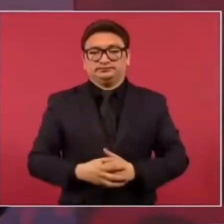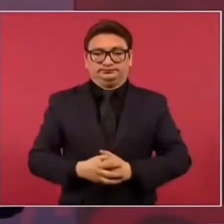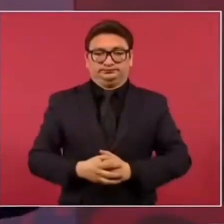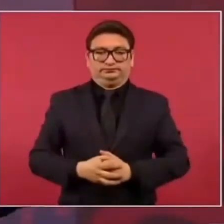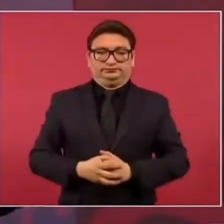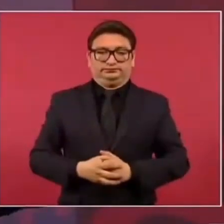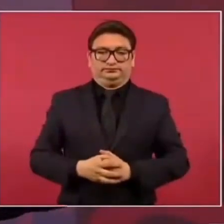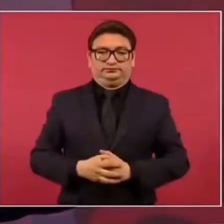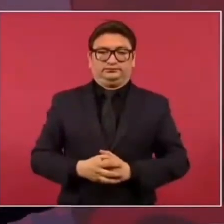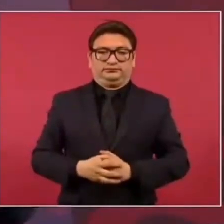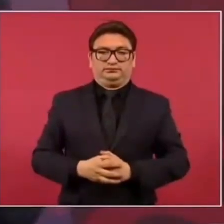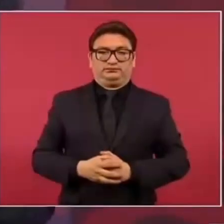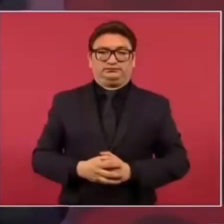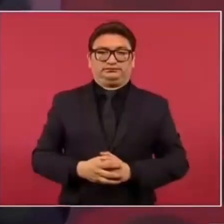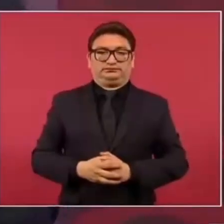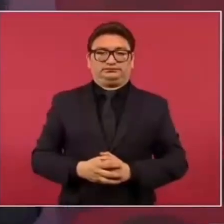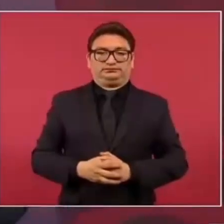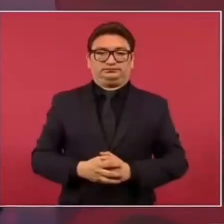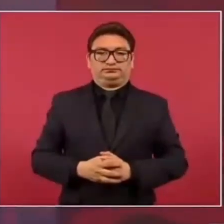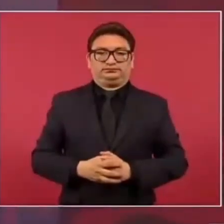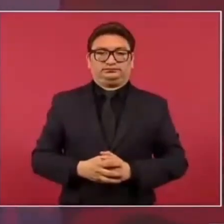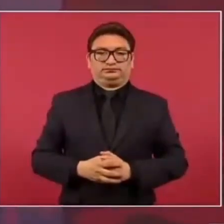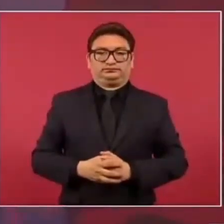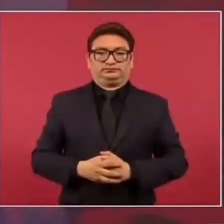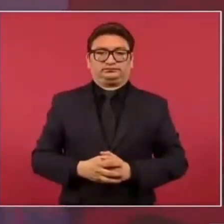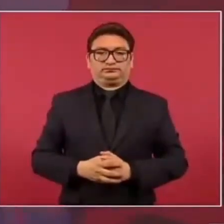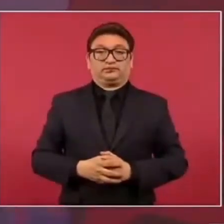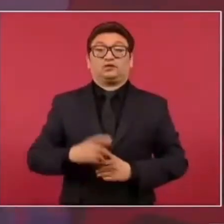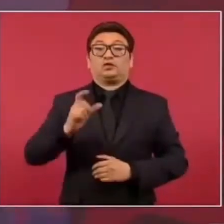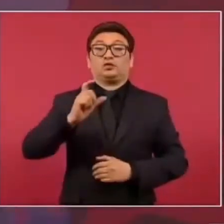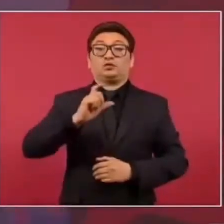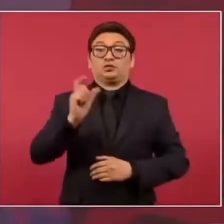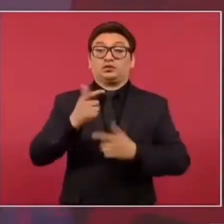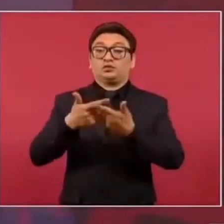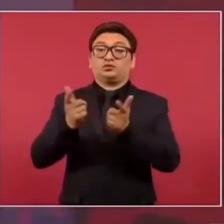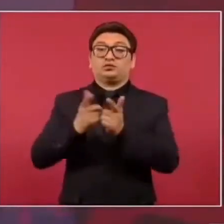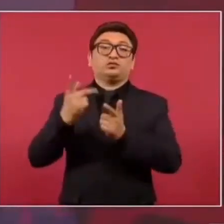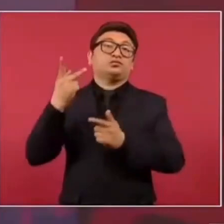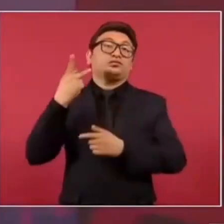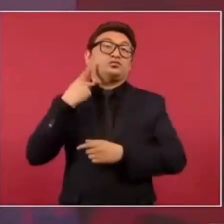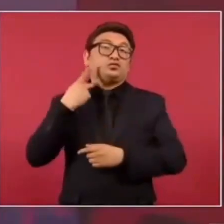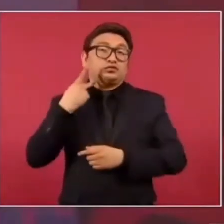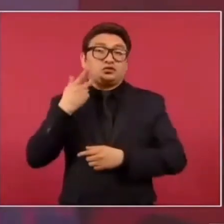De que cuando empieza la política neoliberal,